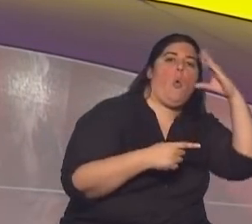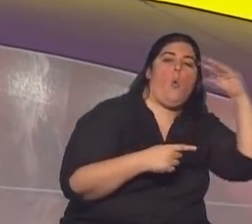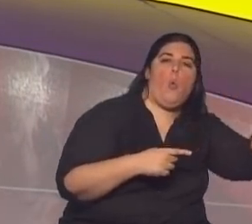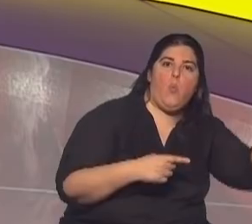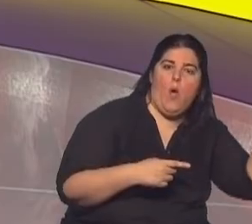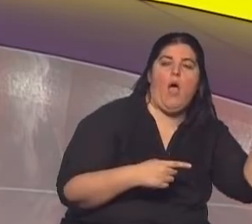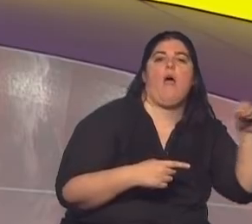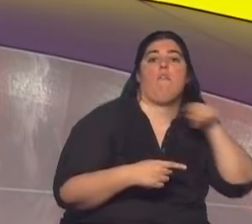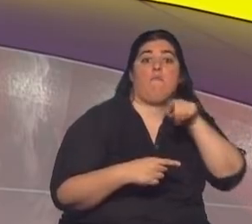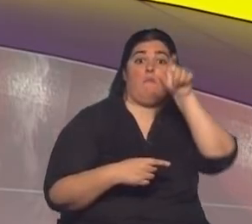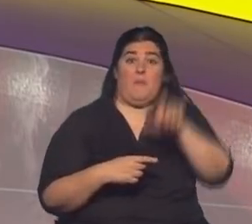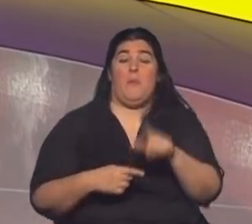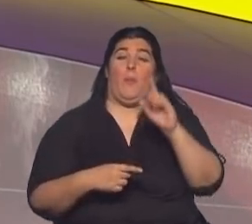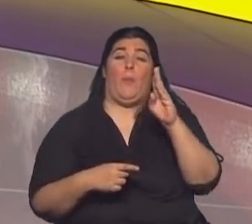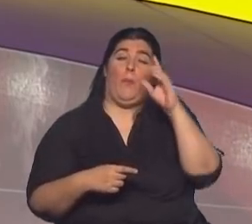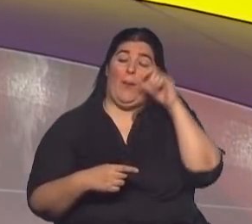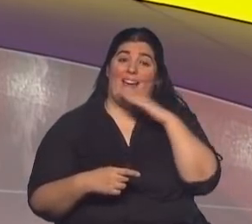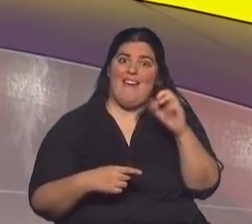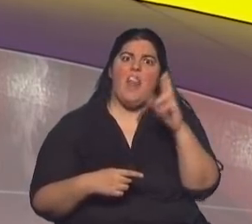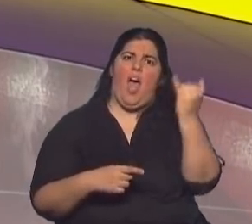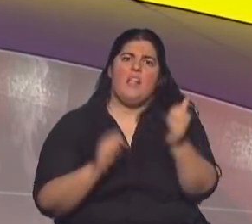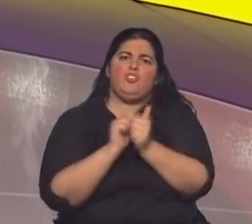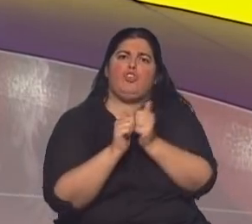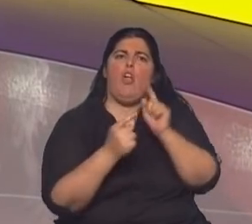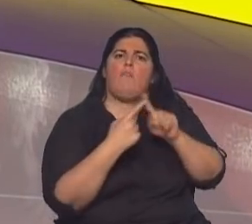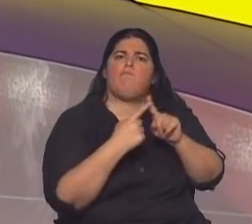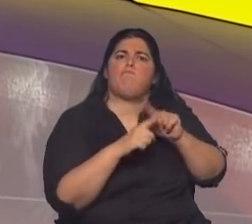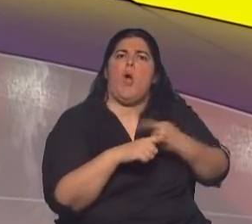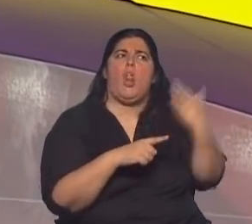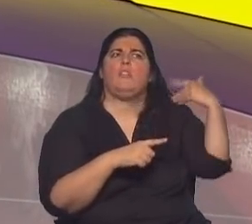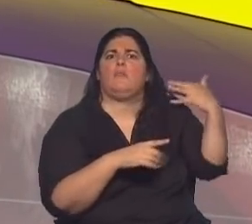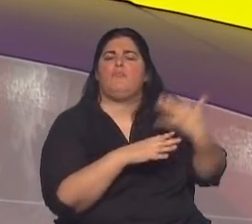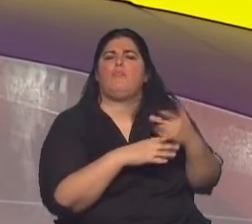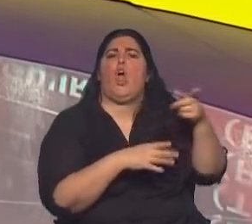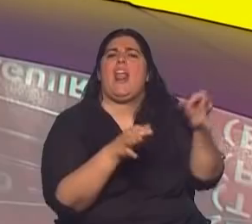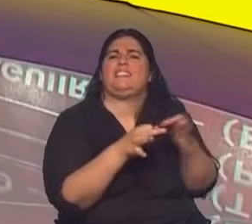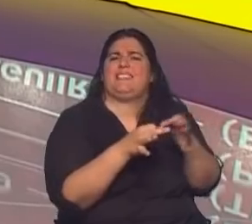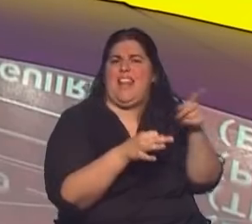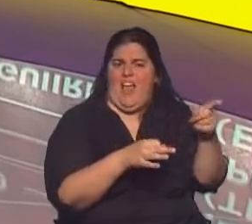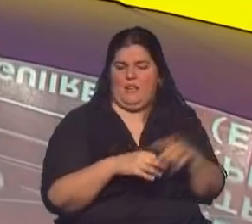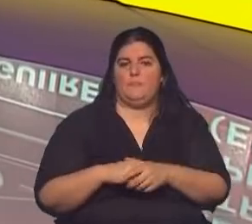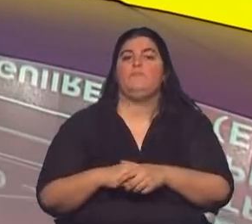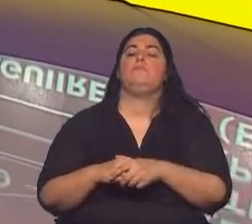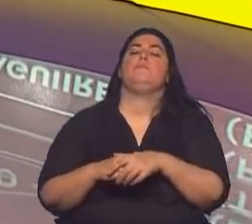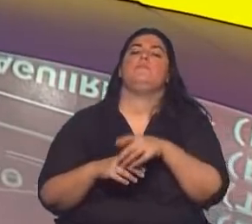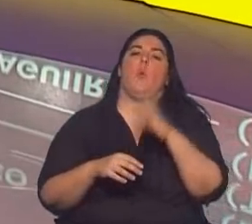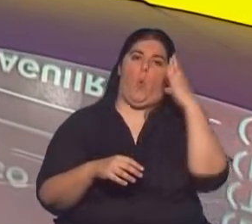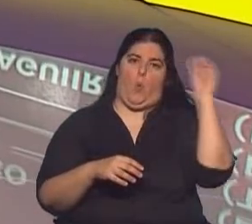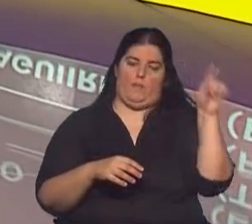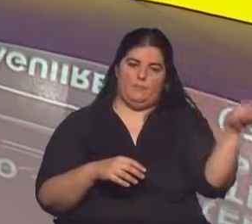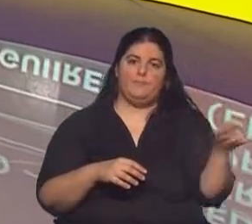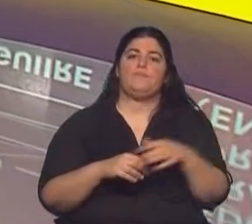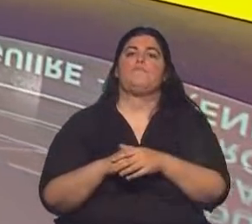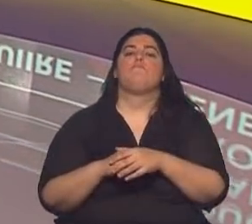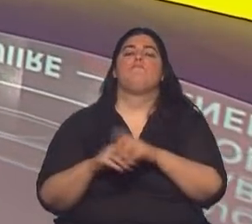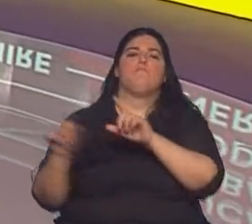estrecho una estrecha historia también política con la isla. Vamos a la siguiente, y en este caso tenemos